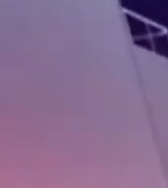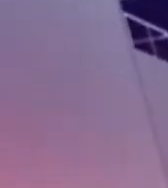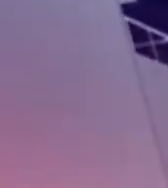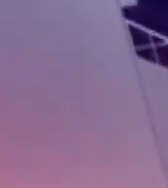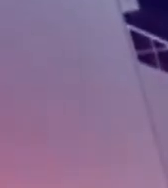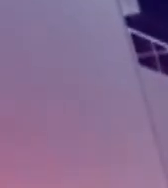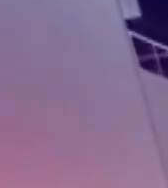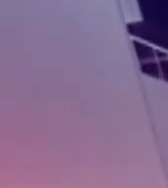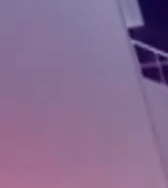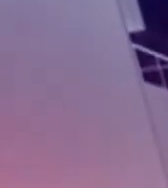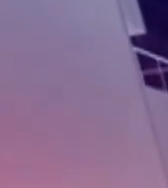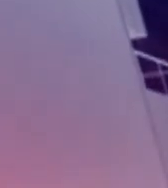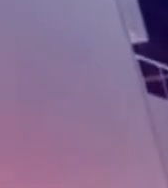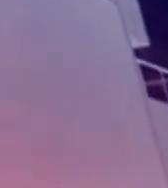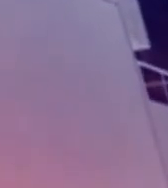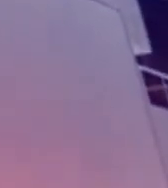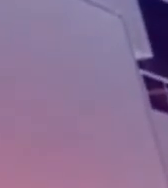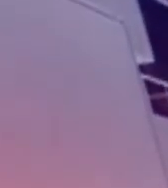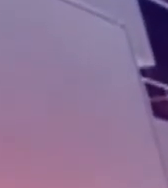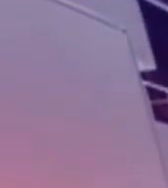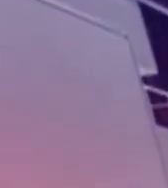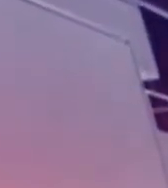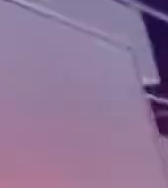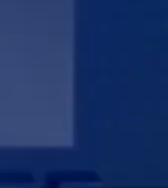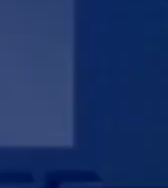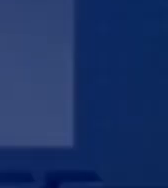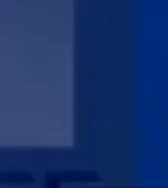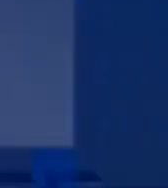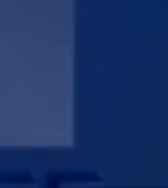A que no lo sabías.